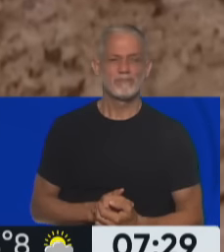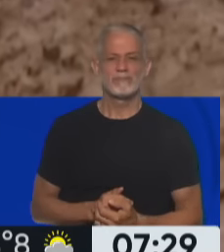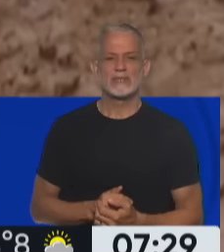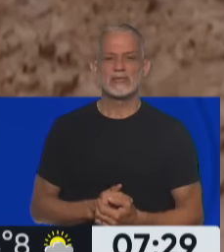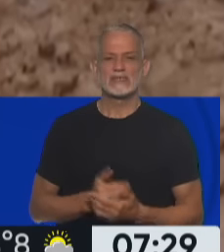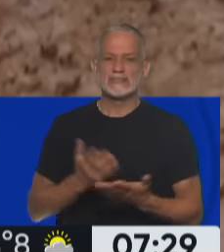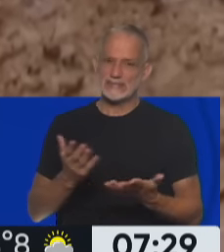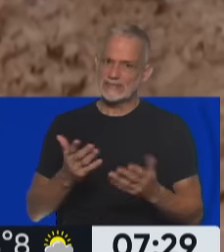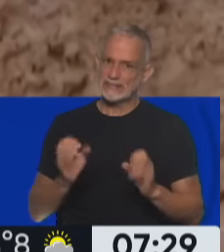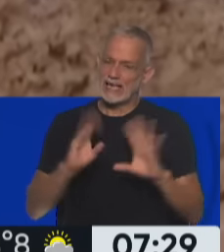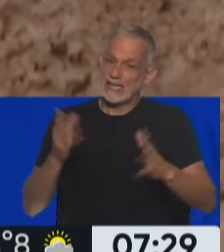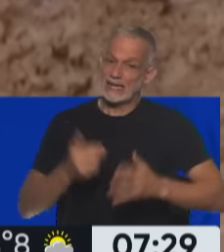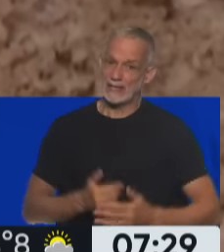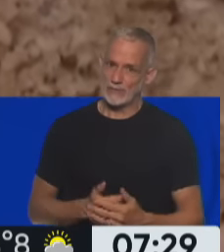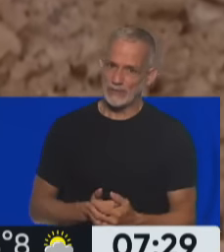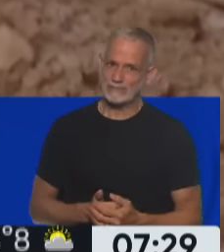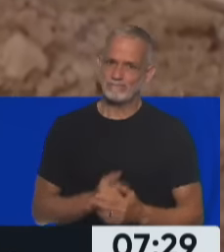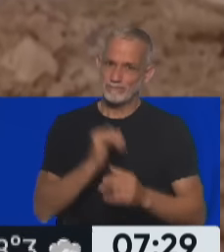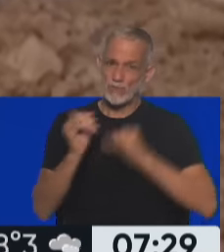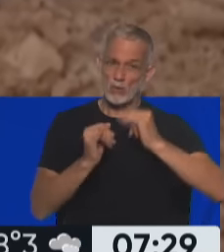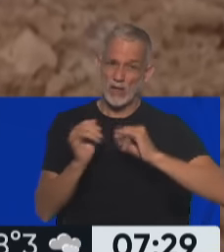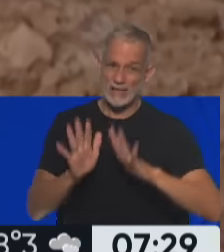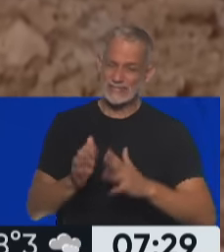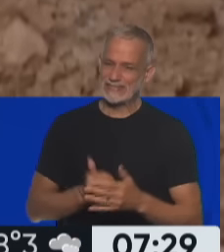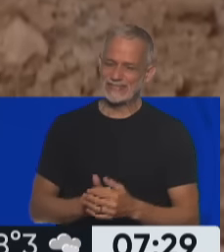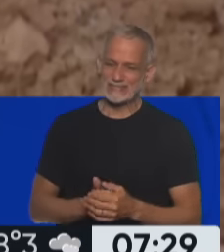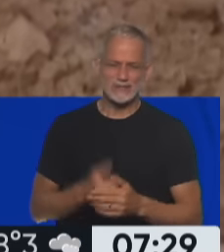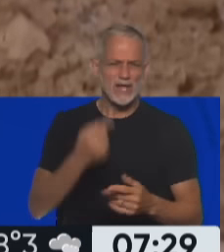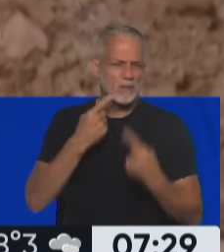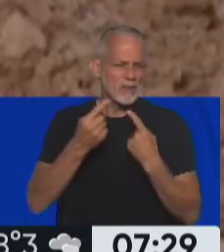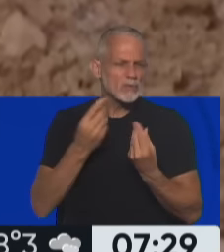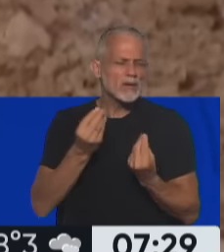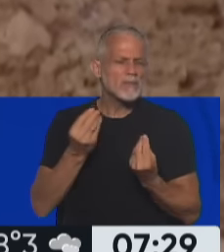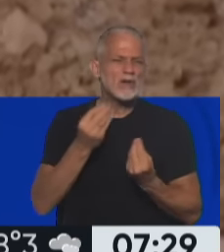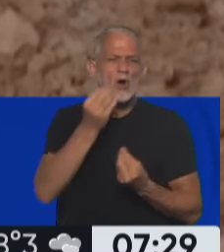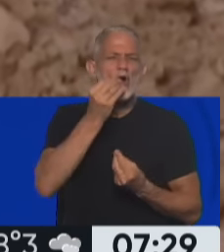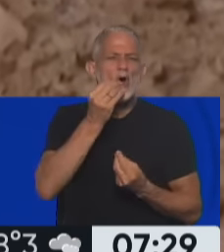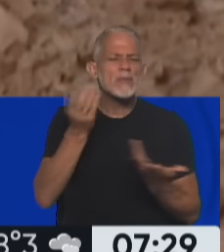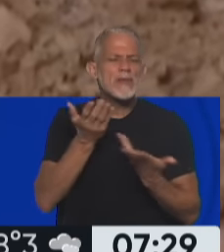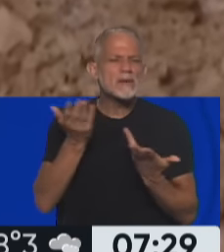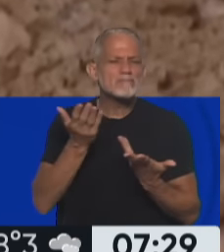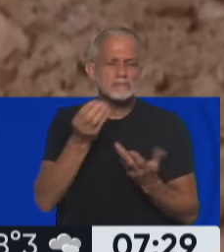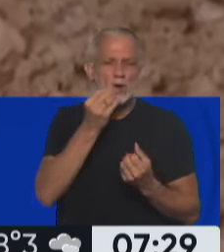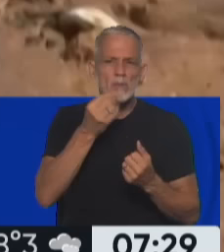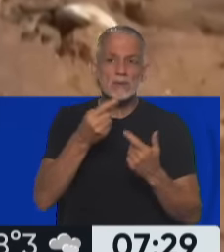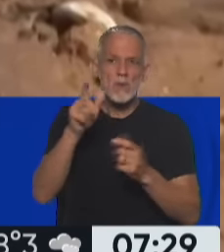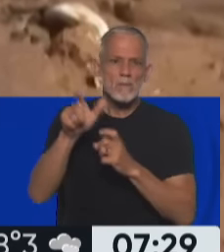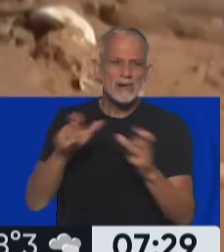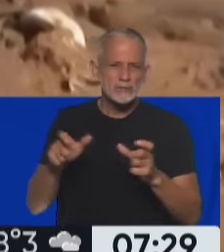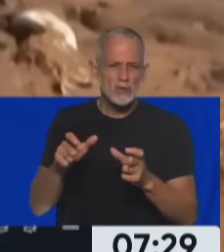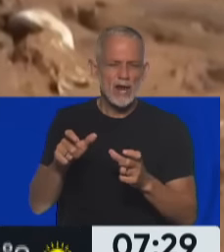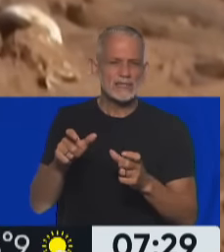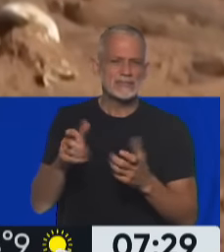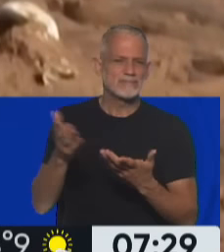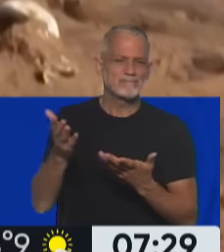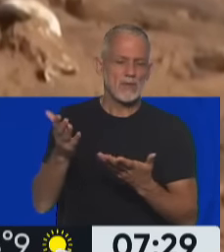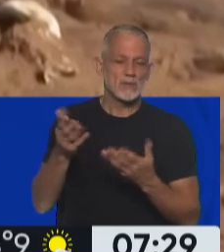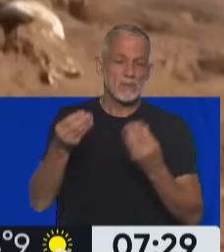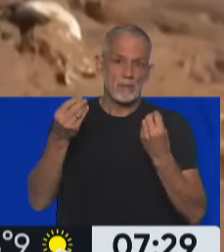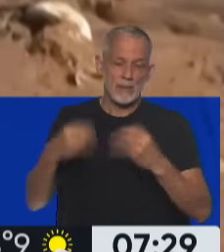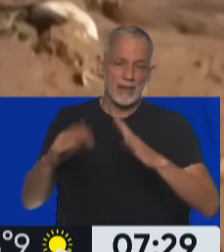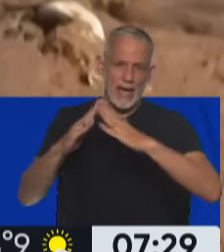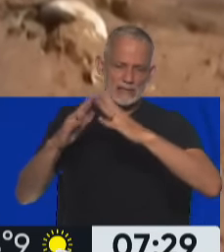Es terrible lo que estás contando, Jorge, realmente terrible. Consultarte qué pasa con los alimentos, qué pasa con aquellas personas que han